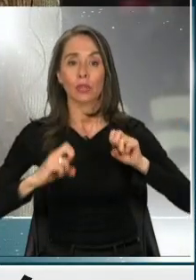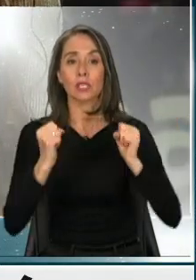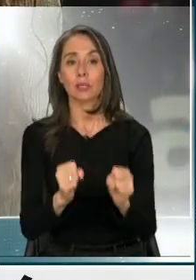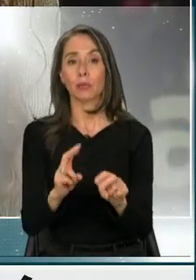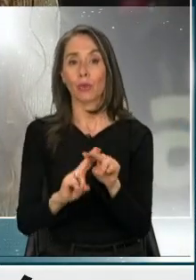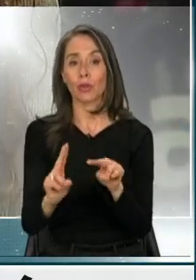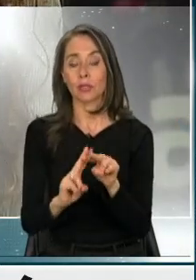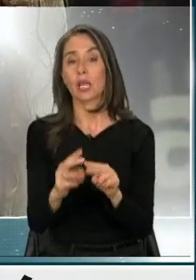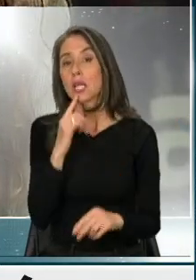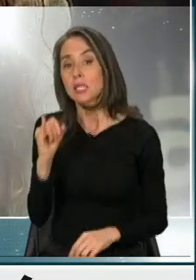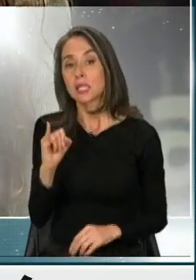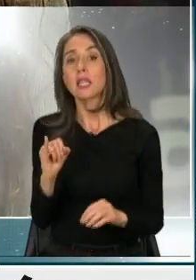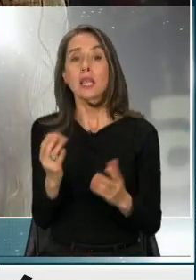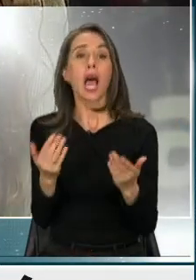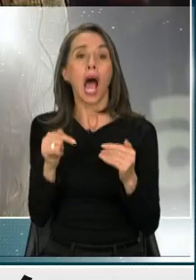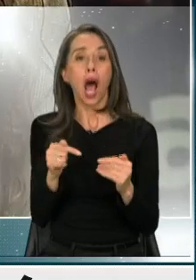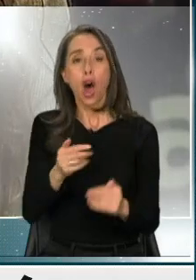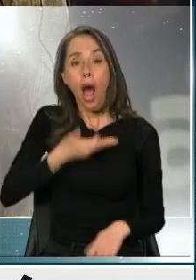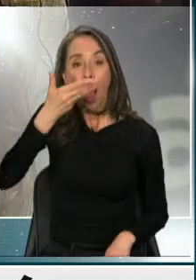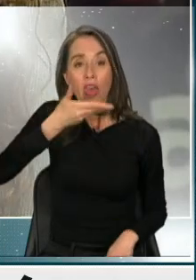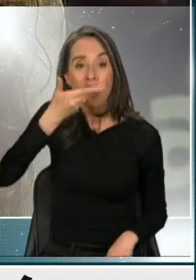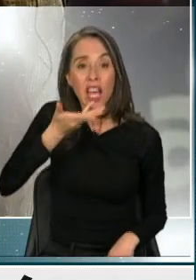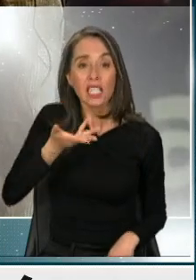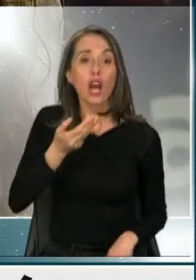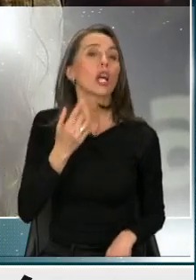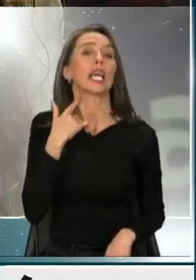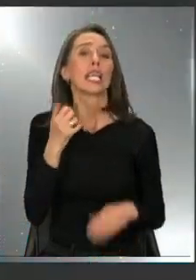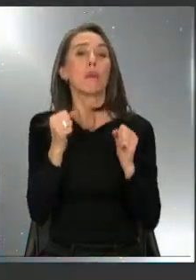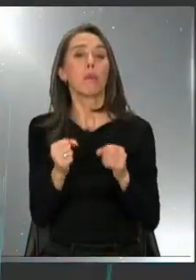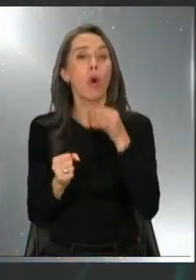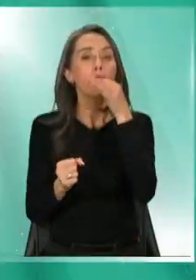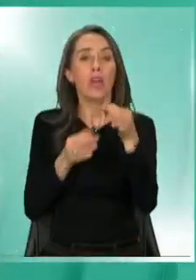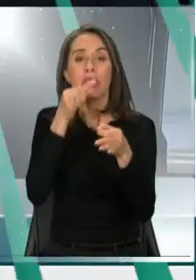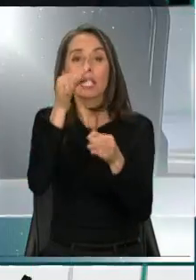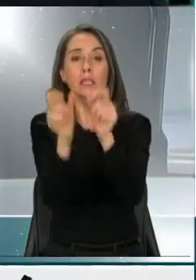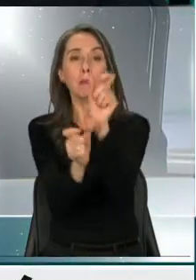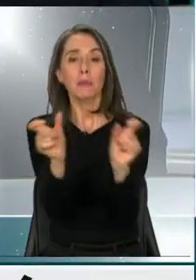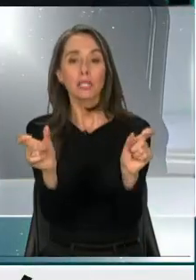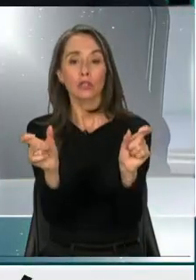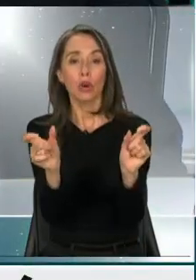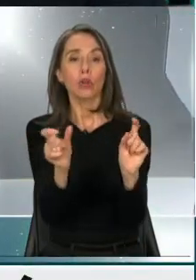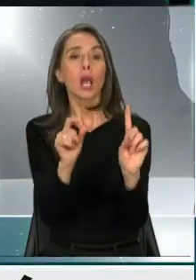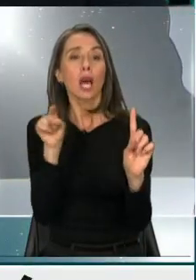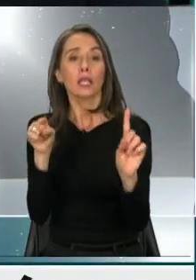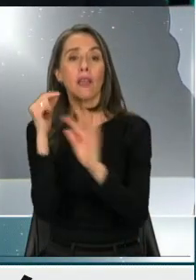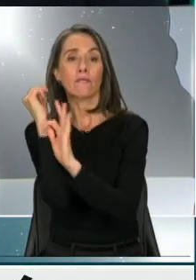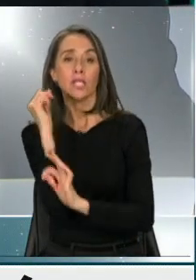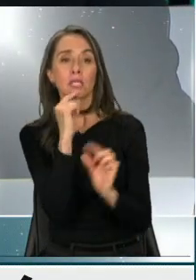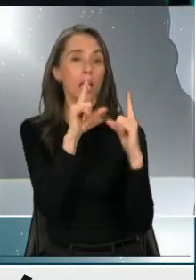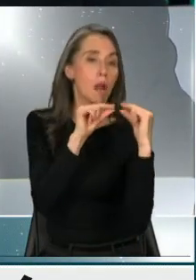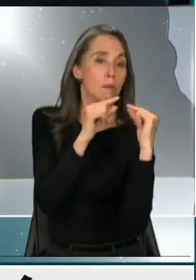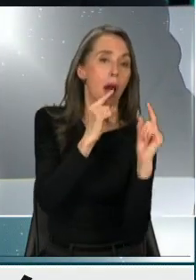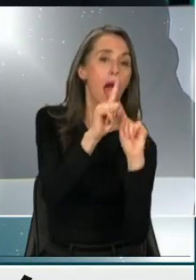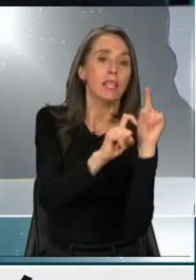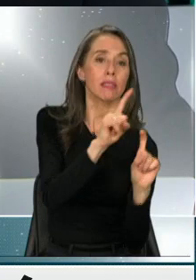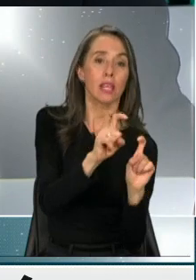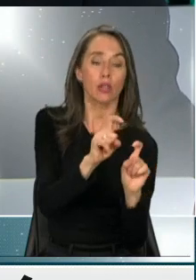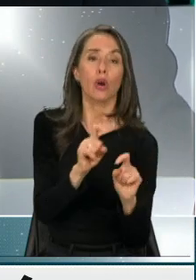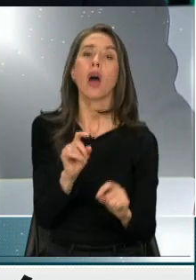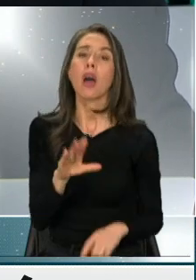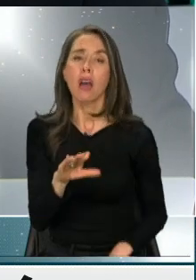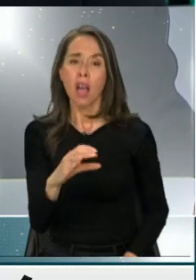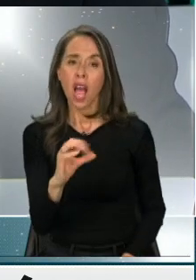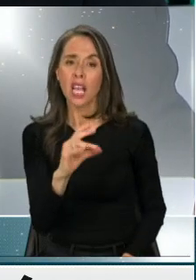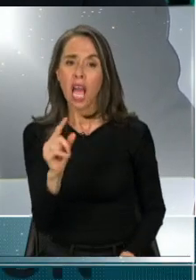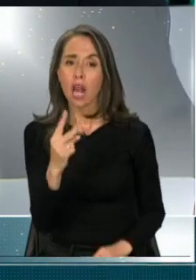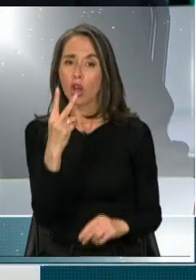realizar claro porque ahora estaban las declaraciones no es lo que puedan decir efectivamente aquellas personas que van a ser interrogadas por este caso carlos hay dos versiones absolutamente